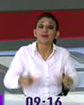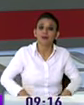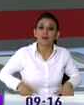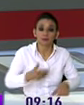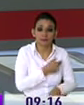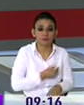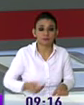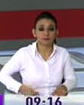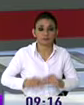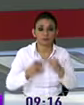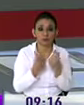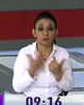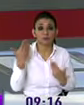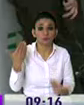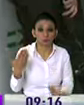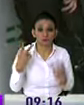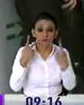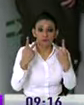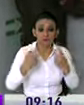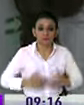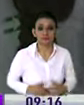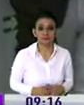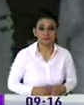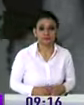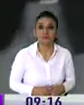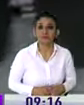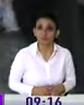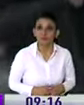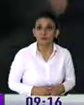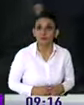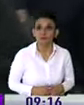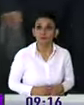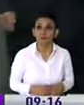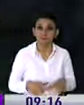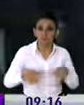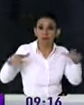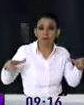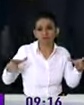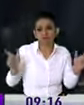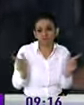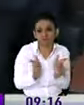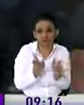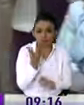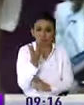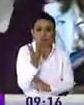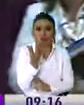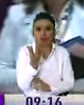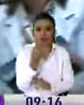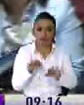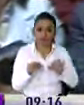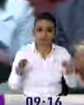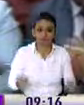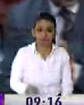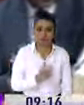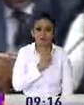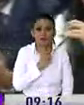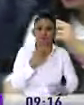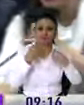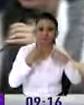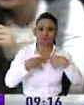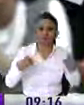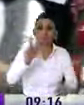del partido. Miremos. Aunque decían ser más, hoy terminaron siendo minoría. Apenas 23